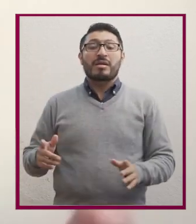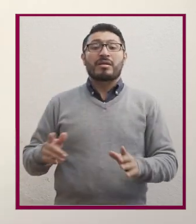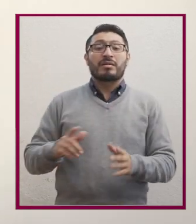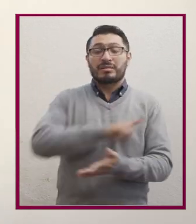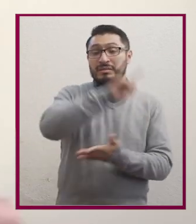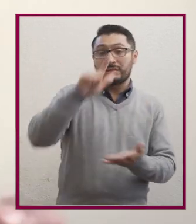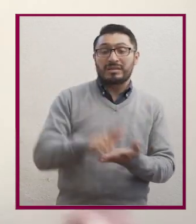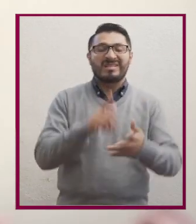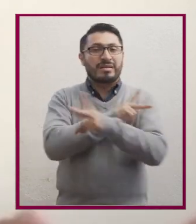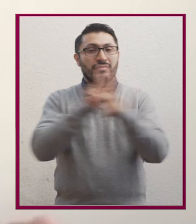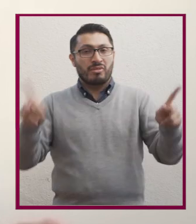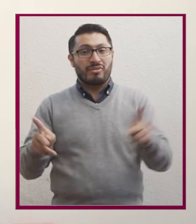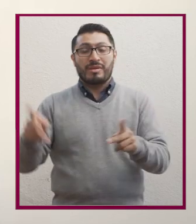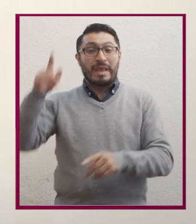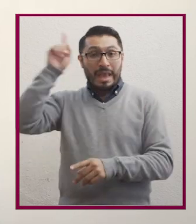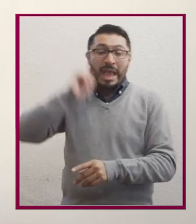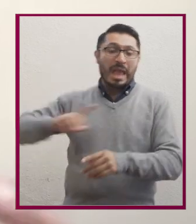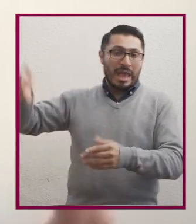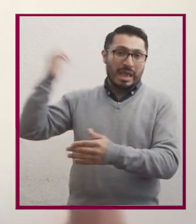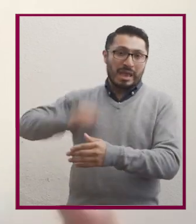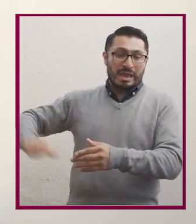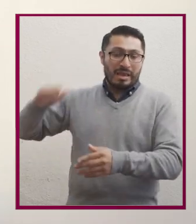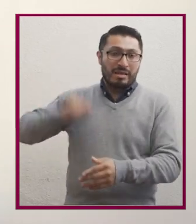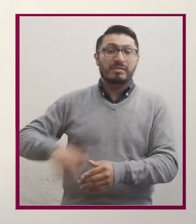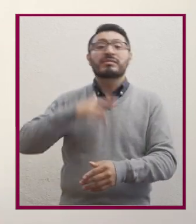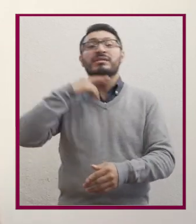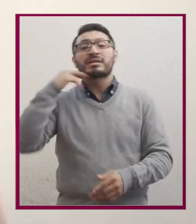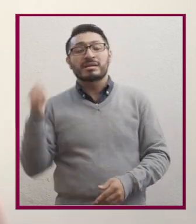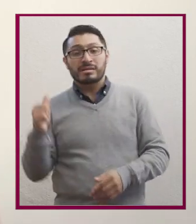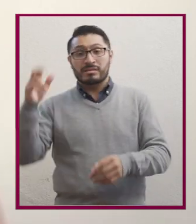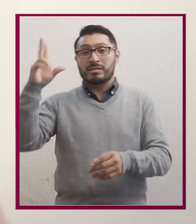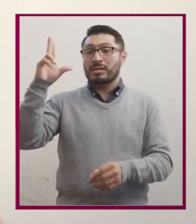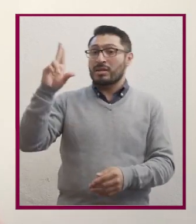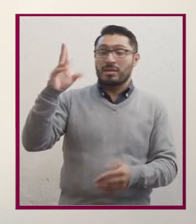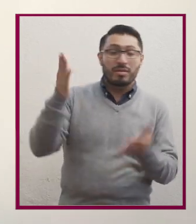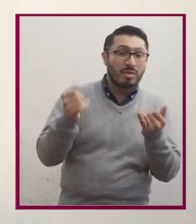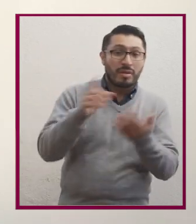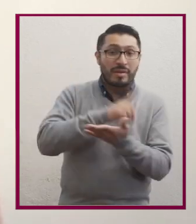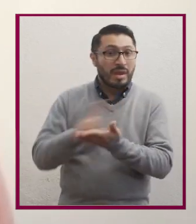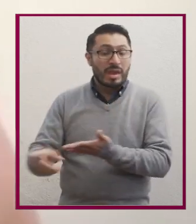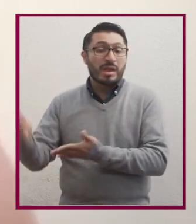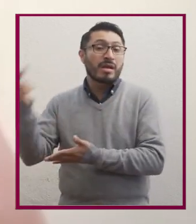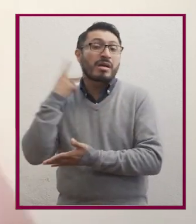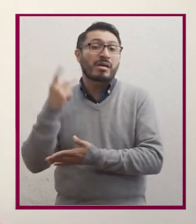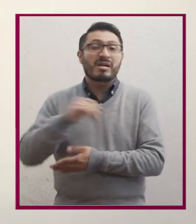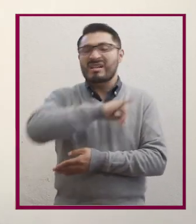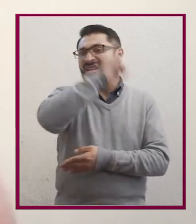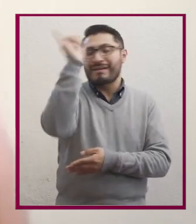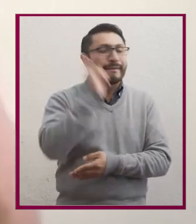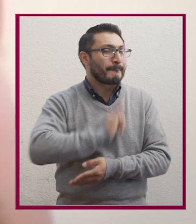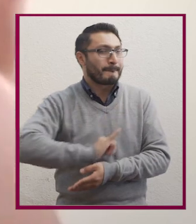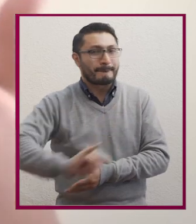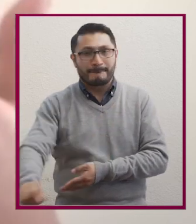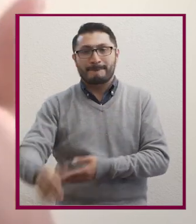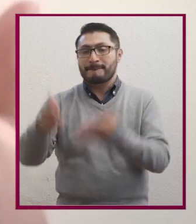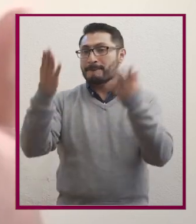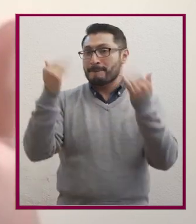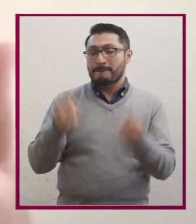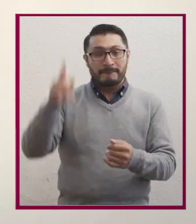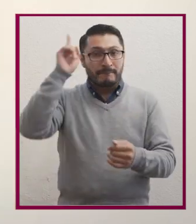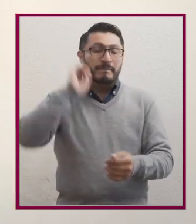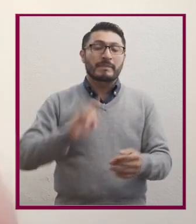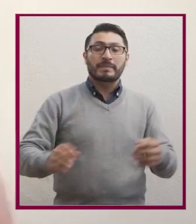pública. Ellas no tenían derechos políticos. Nunca hubo una mujer en ninguna magistratura, no hubo una